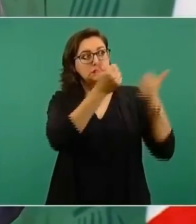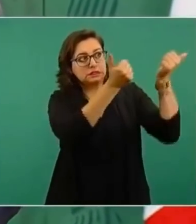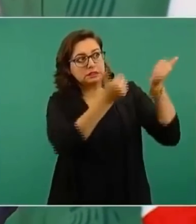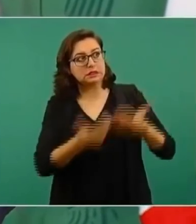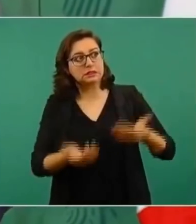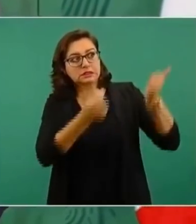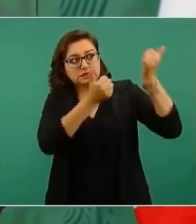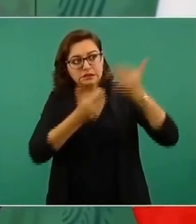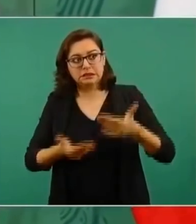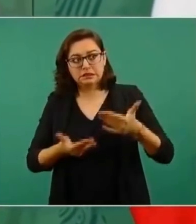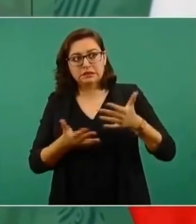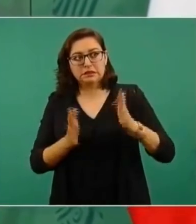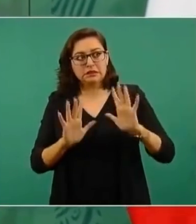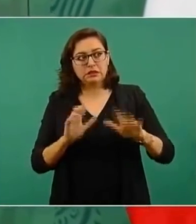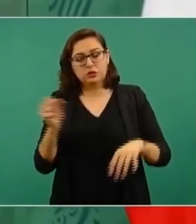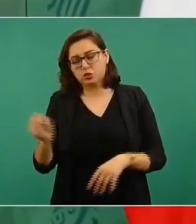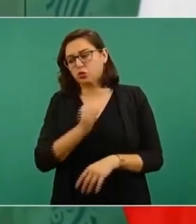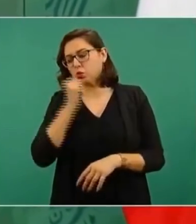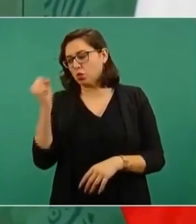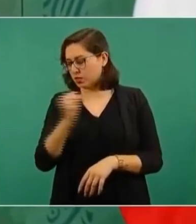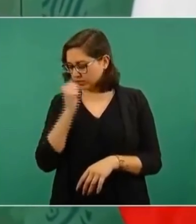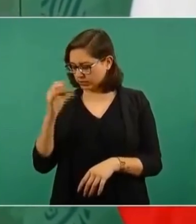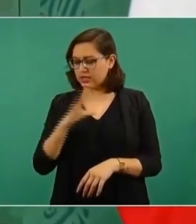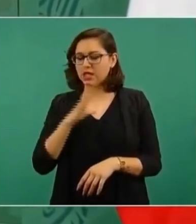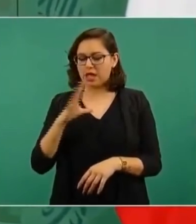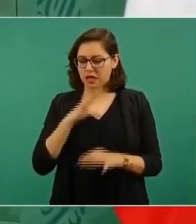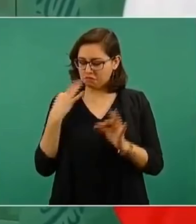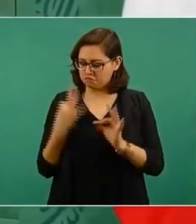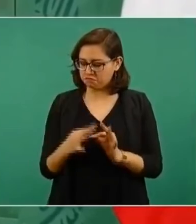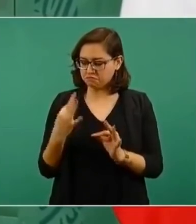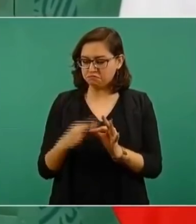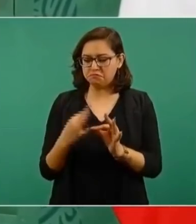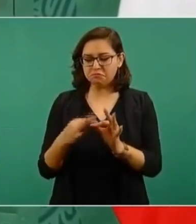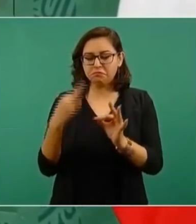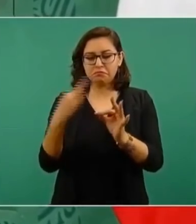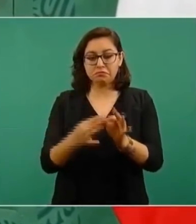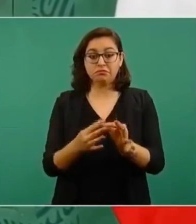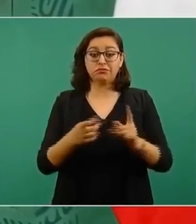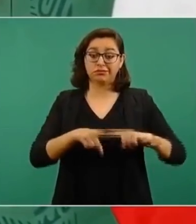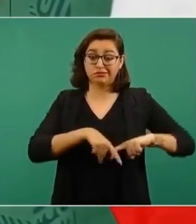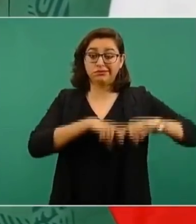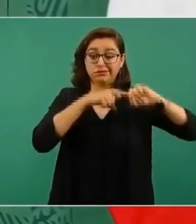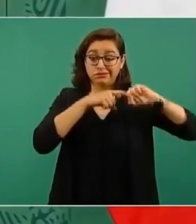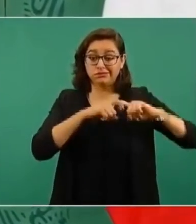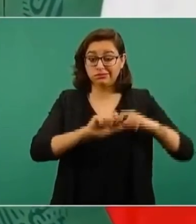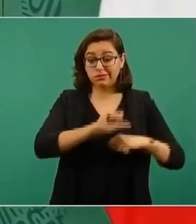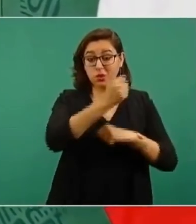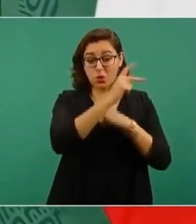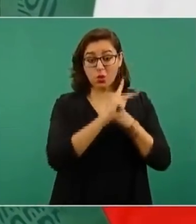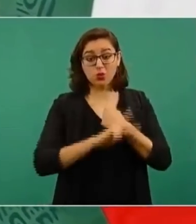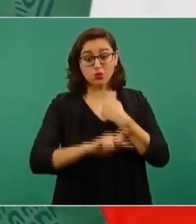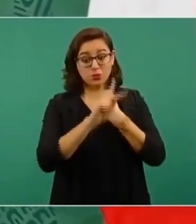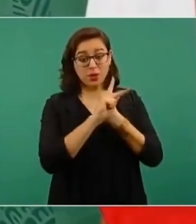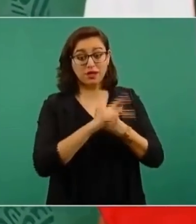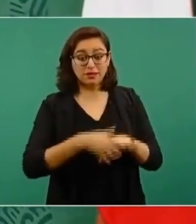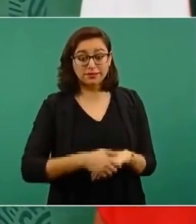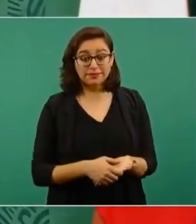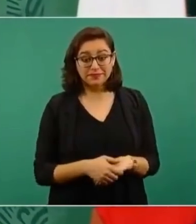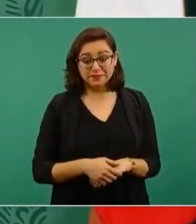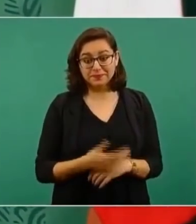dependemos de la compra de gasolina del extranjero. Esa fue otra gracia